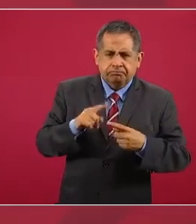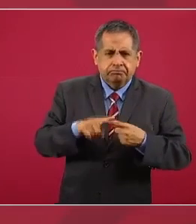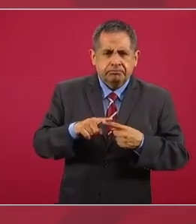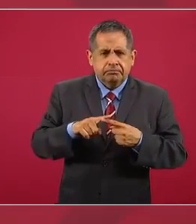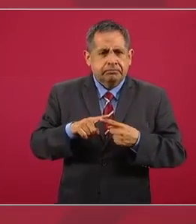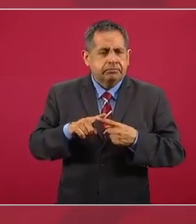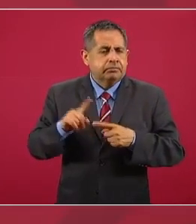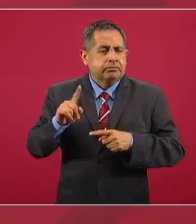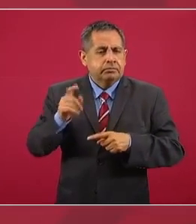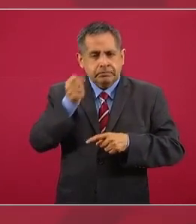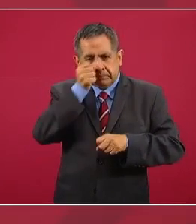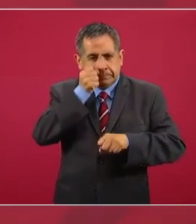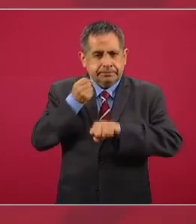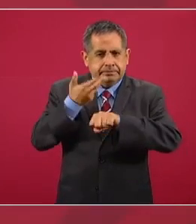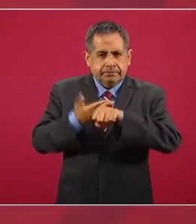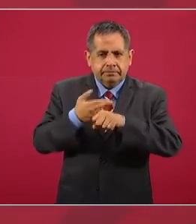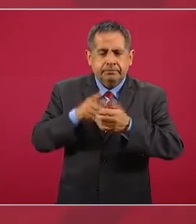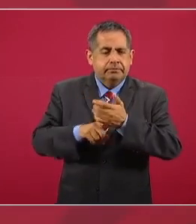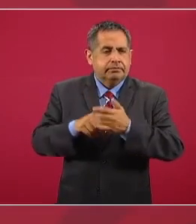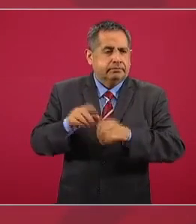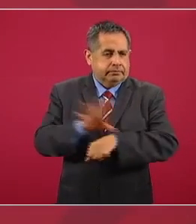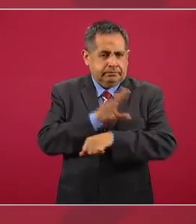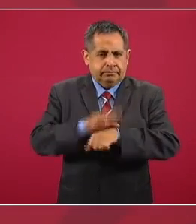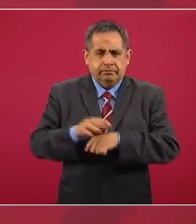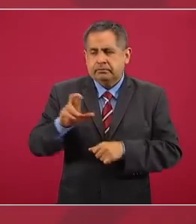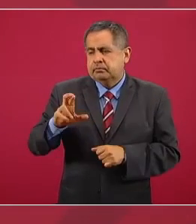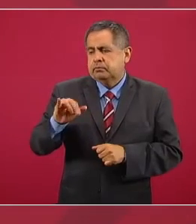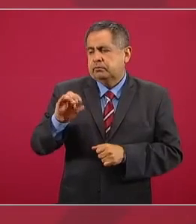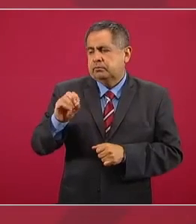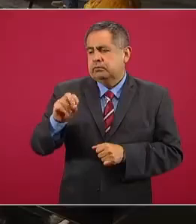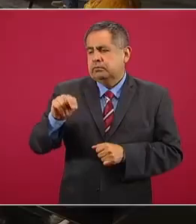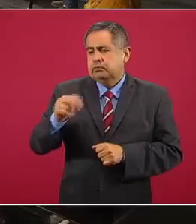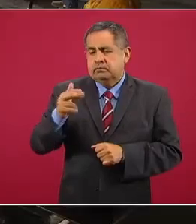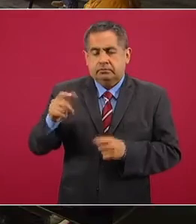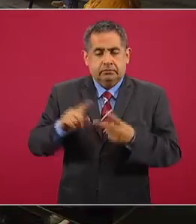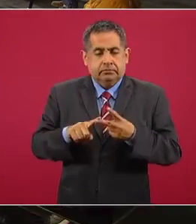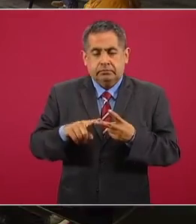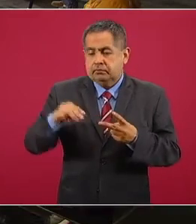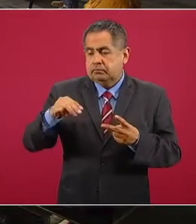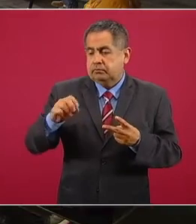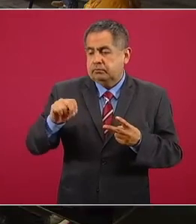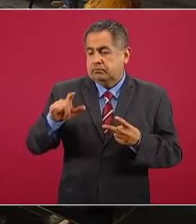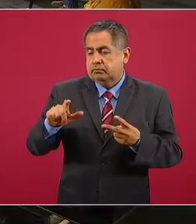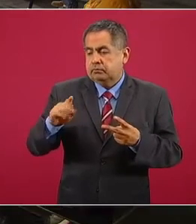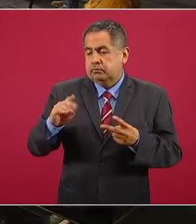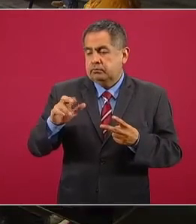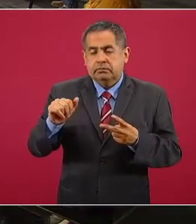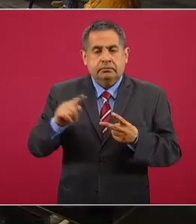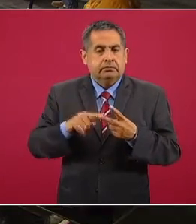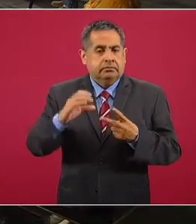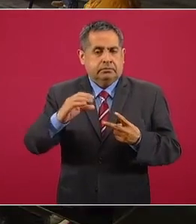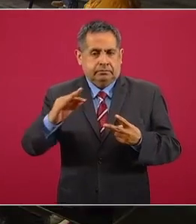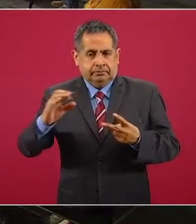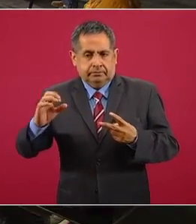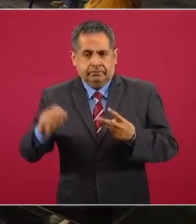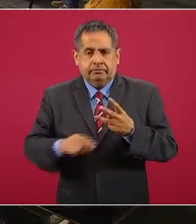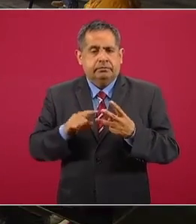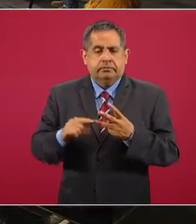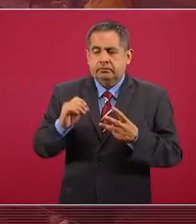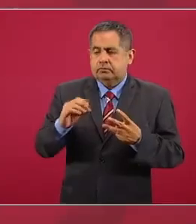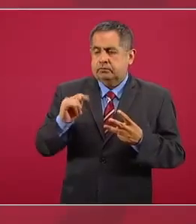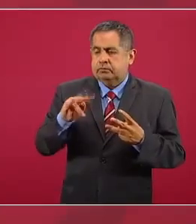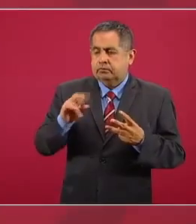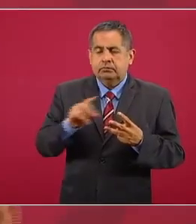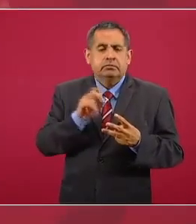La secretaria de Energía, Rocío Nale, Manuel Bartlett de la Comisión Federal de Electricidad y Octavio Romero